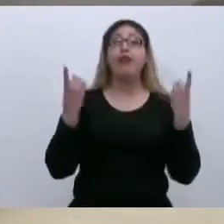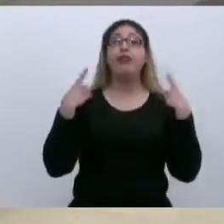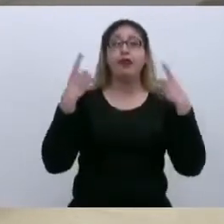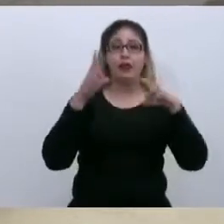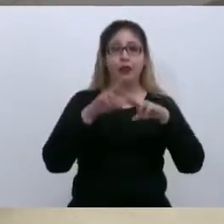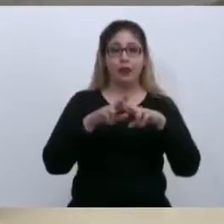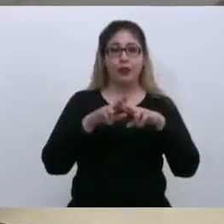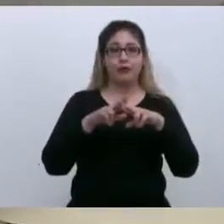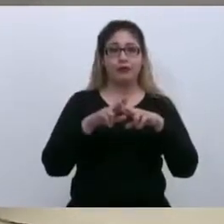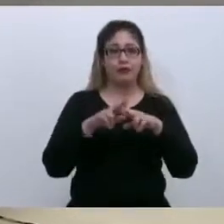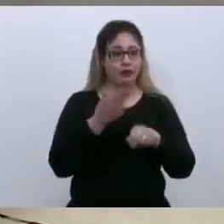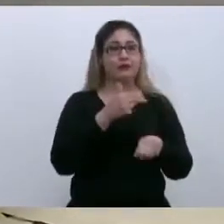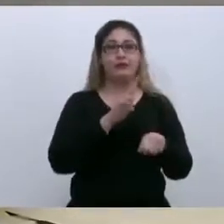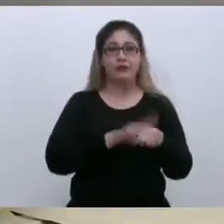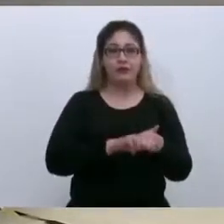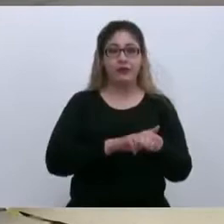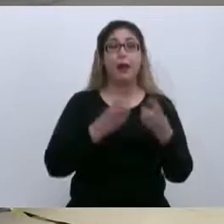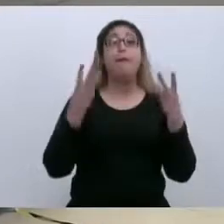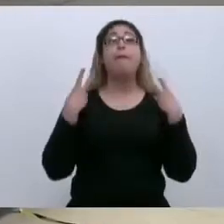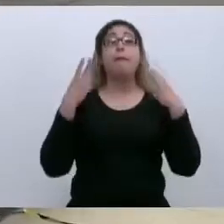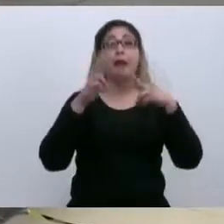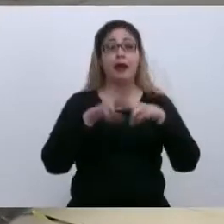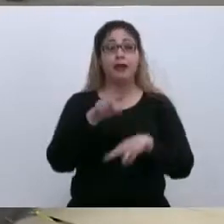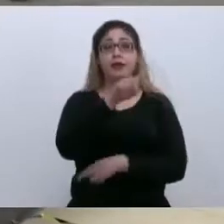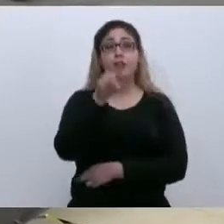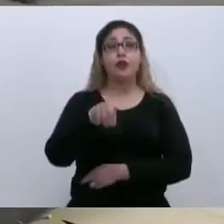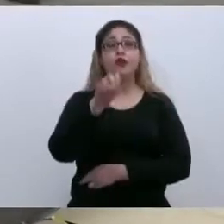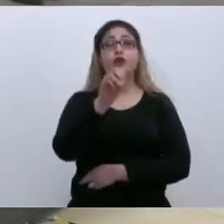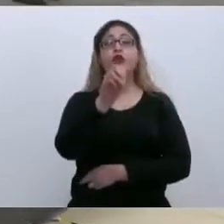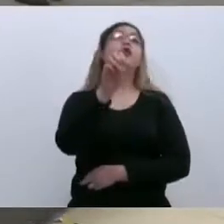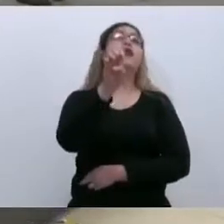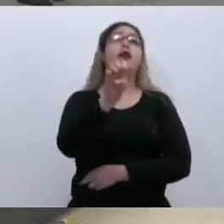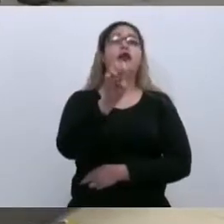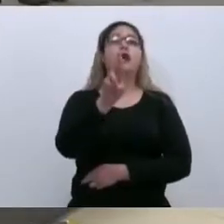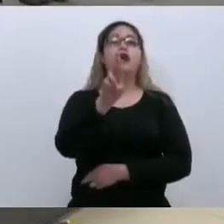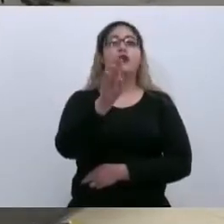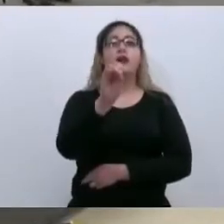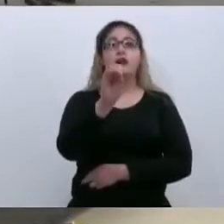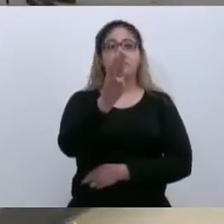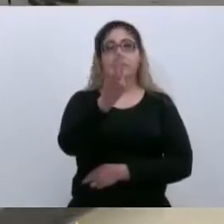Social, maestro Zoé Robledo Aburto.